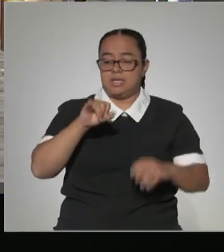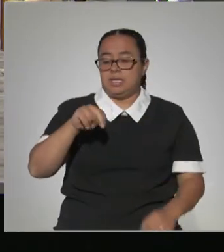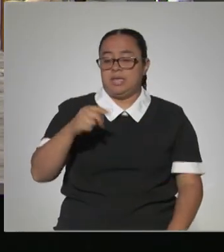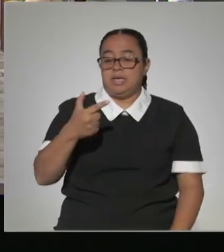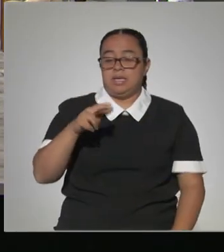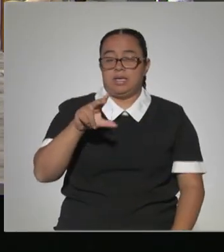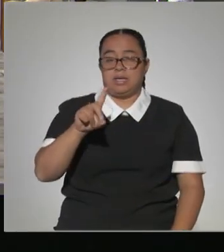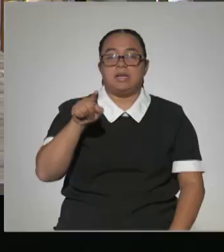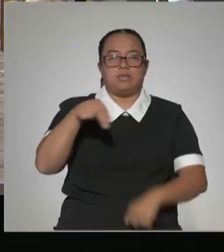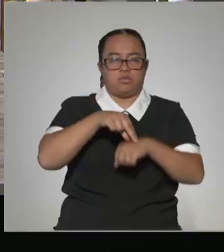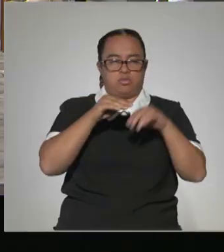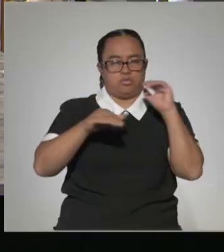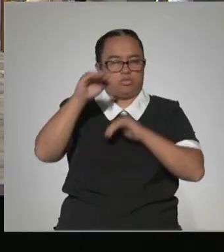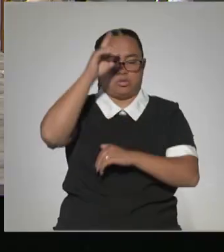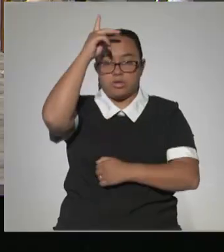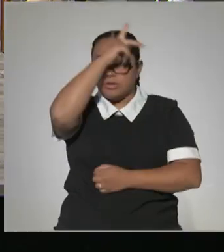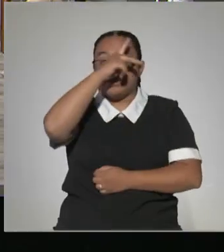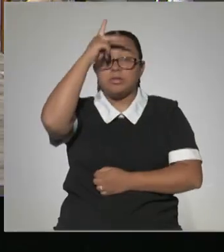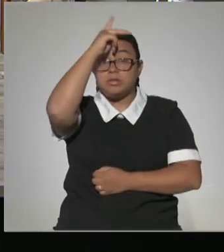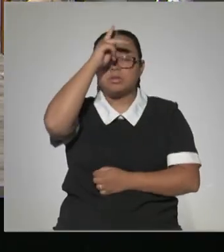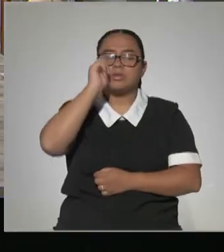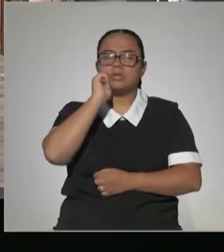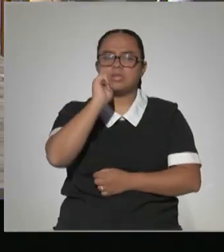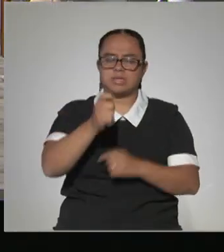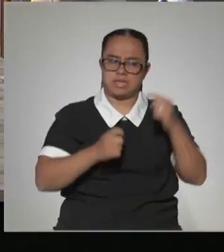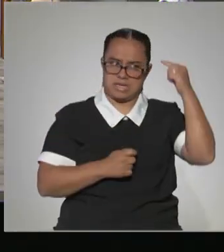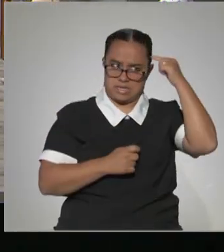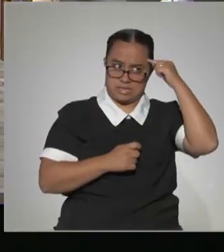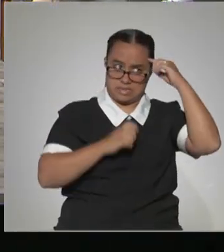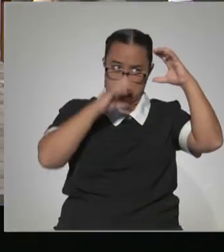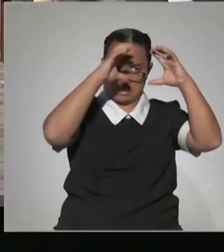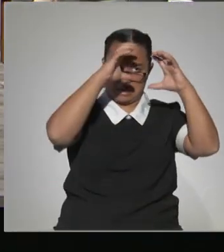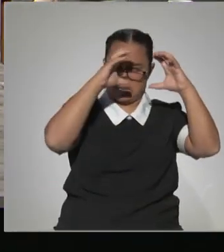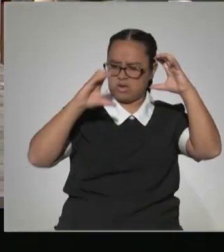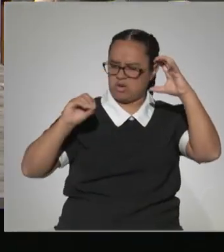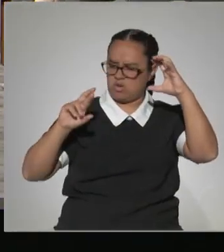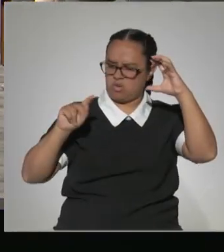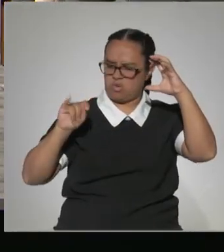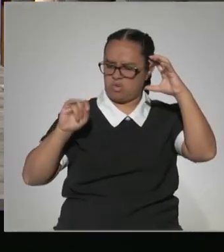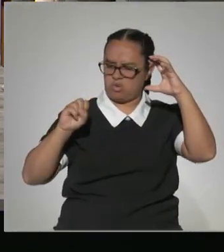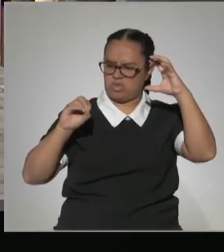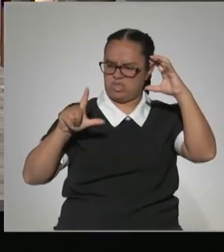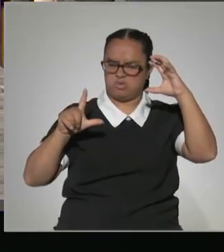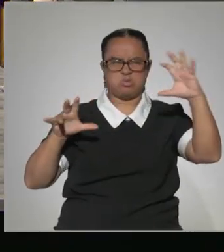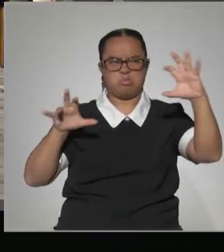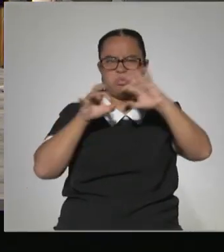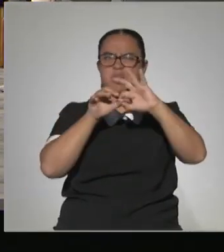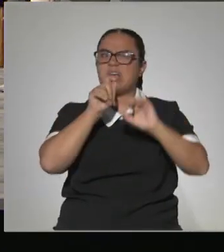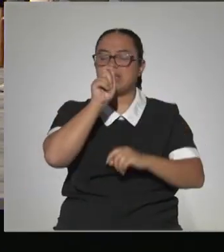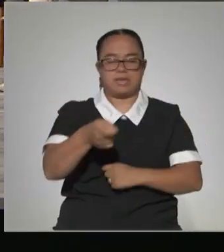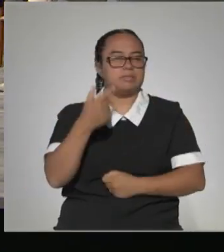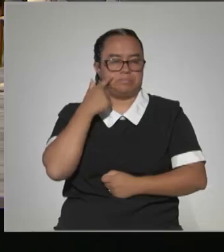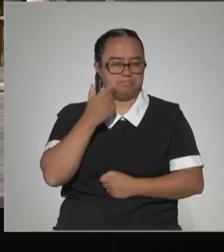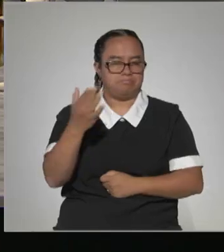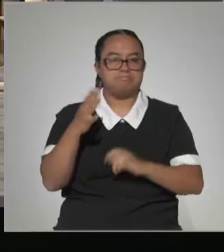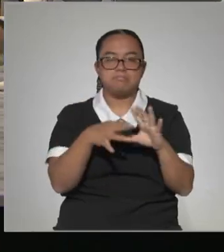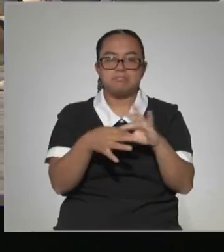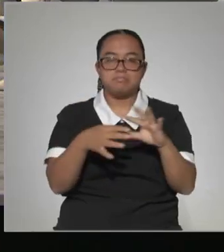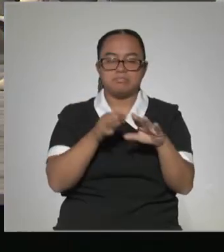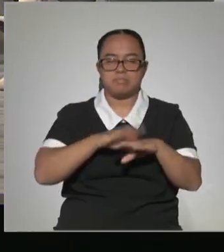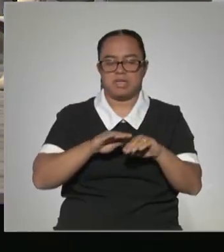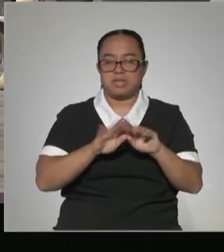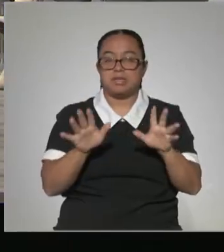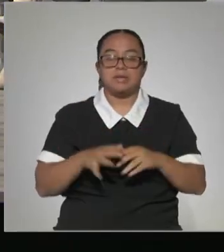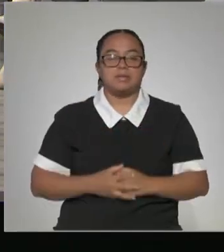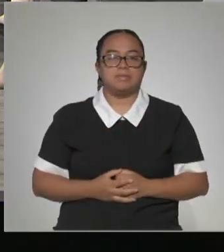es psiquiatra y doctora en ciencias sobre la relación entre el cerebro y el cortisol. Acompáñame a verlo para entender este tema y empezar a hablar de